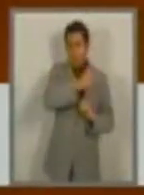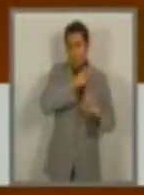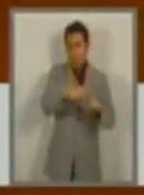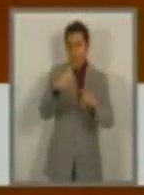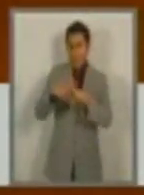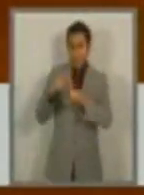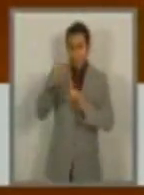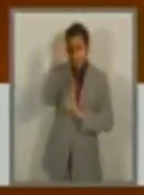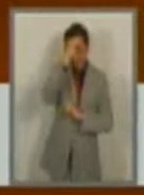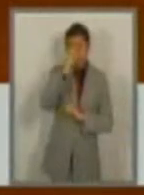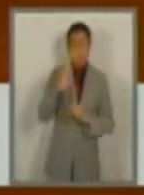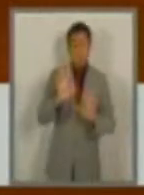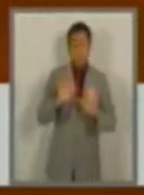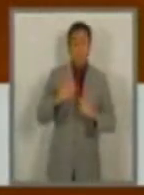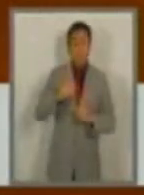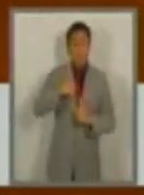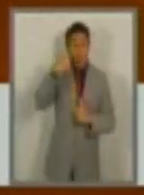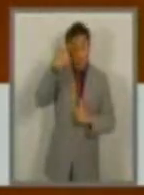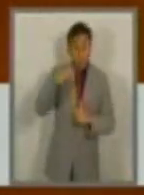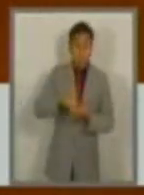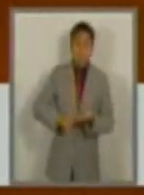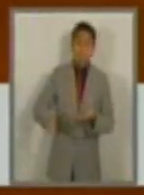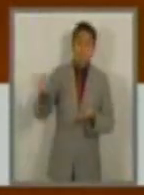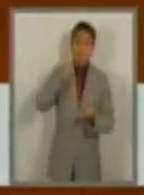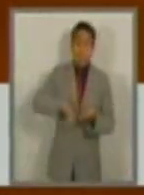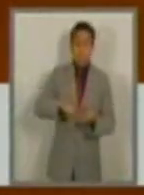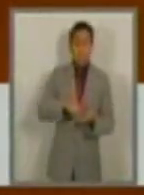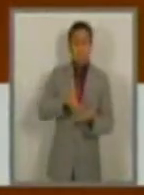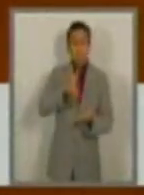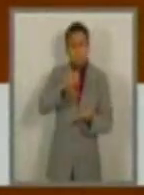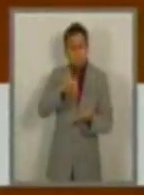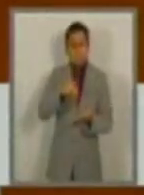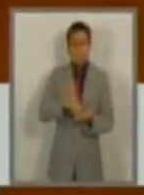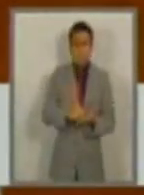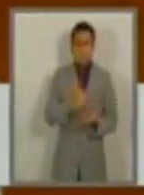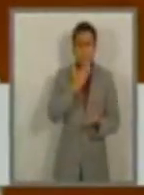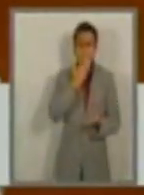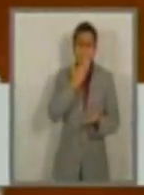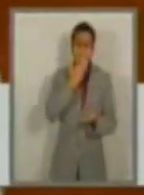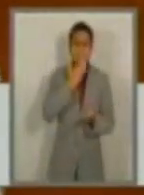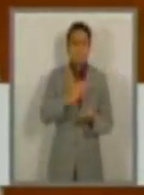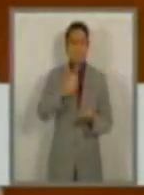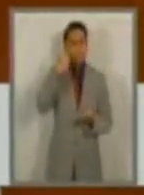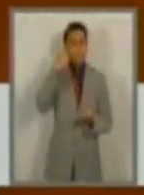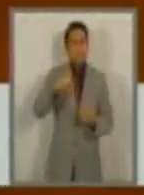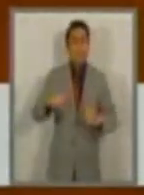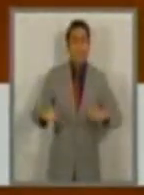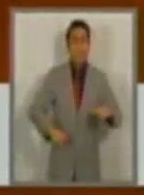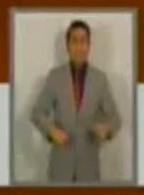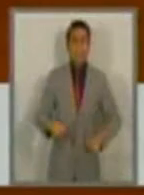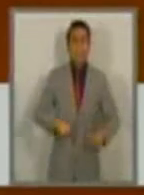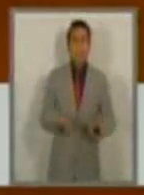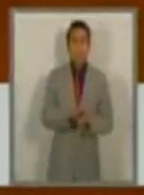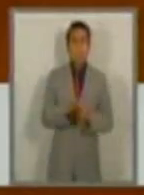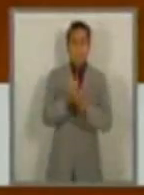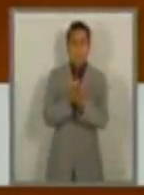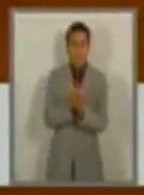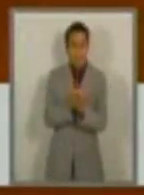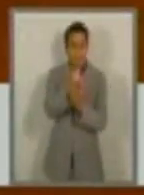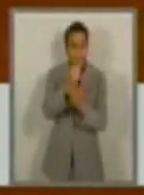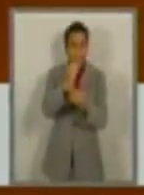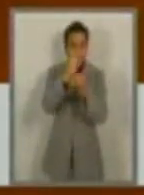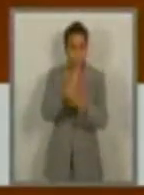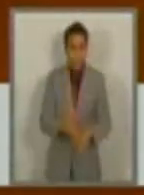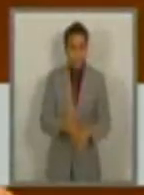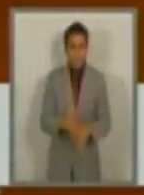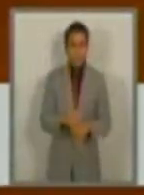base fundamental para fortalecer nuestra democracia. Este principio se logra a través del ejercicio y derecho a la información.